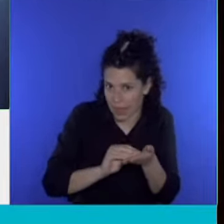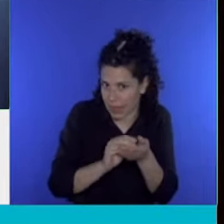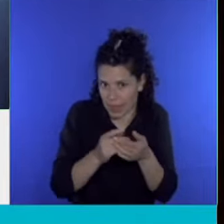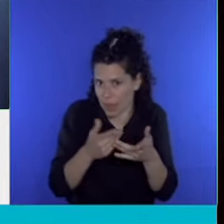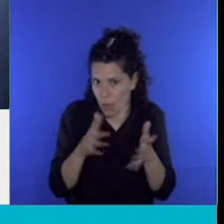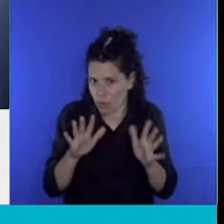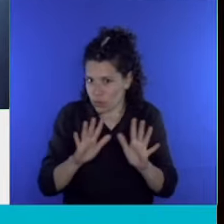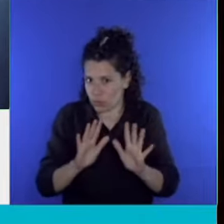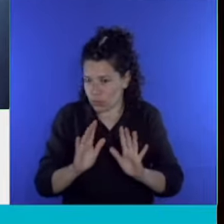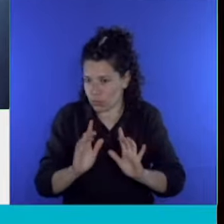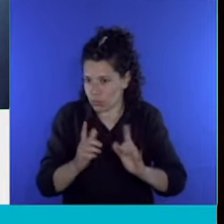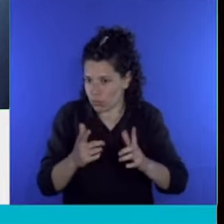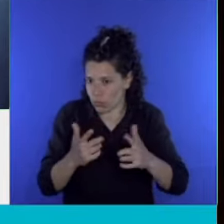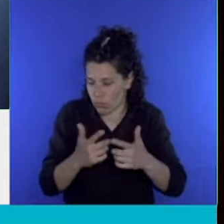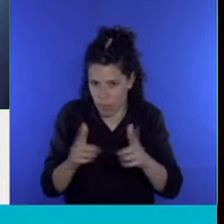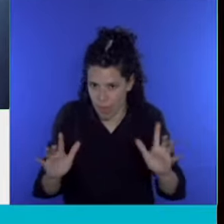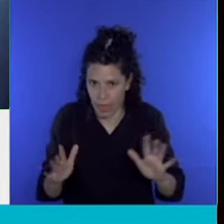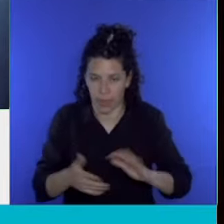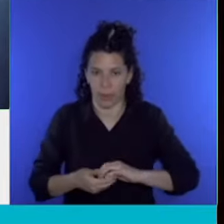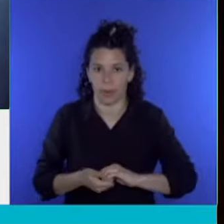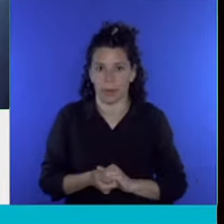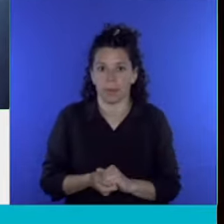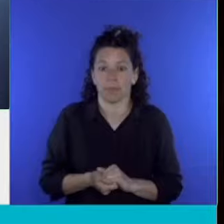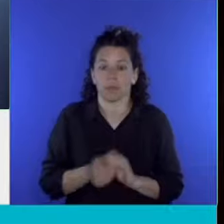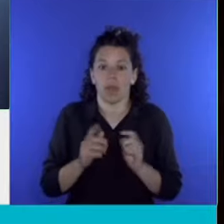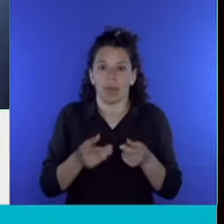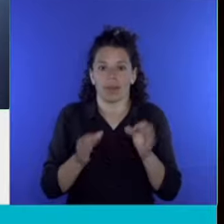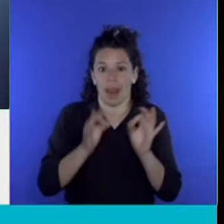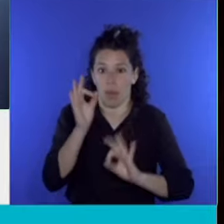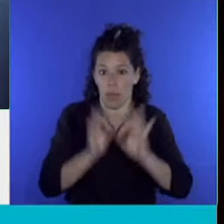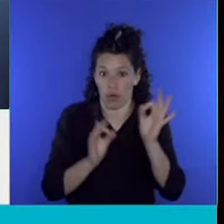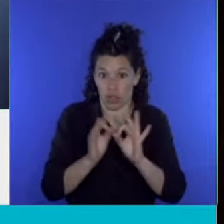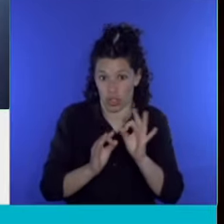otro lado se establecen que no estaban en el proyecto